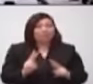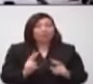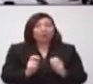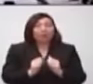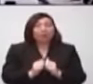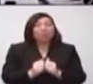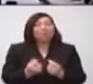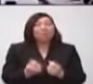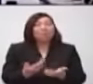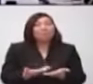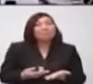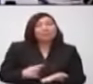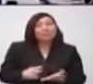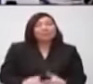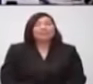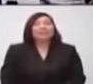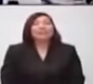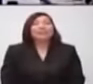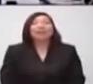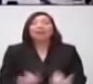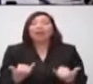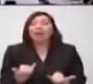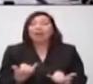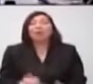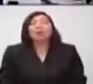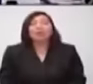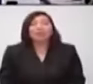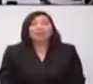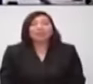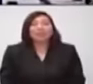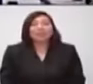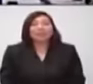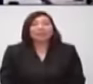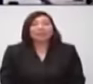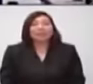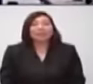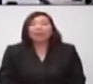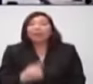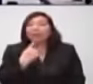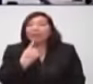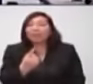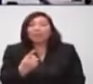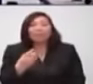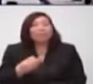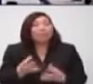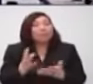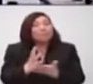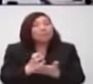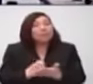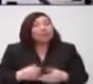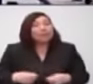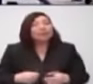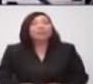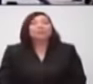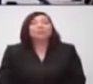con mayores recursos? A continuación, se estableció una política de austeridad del gasto